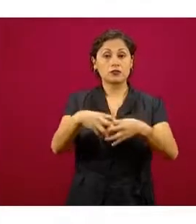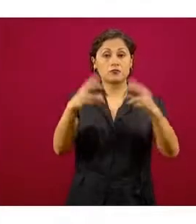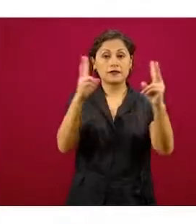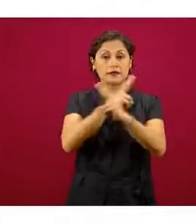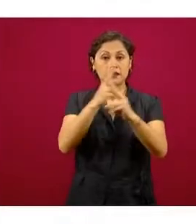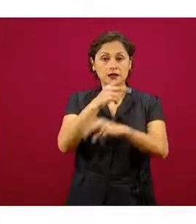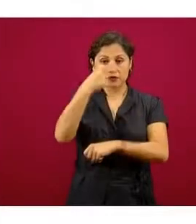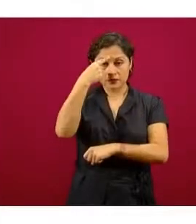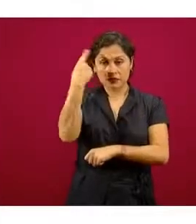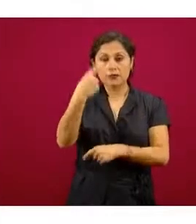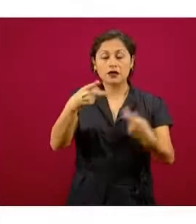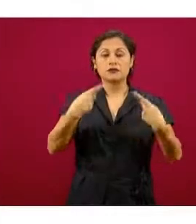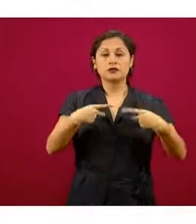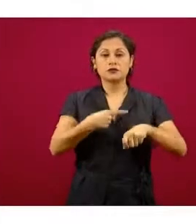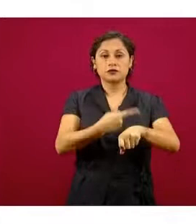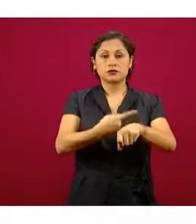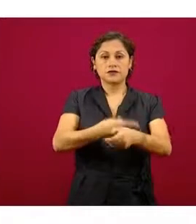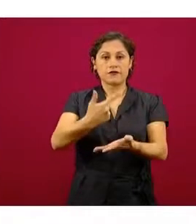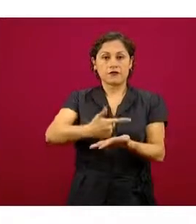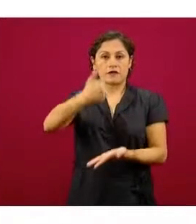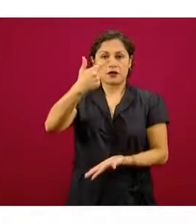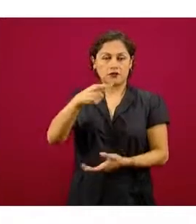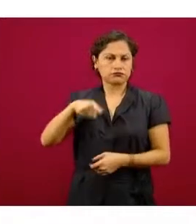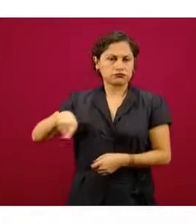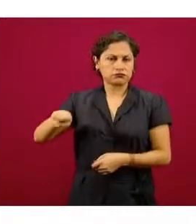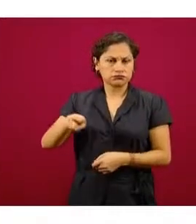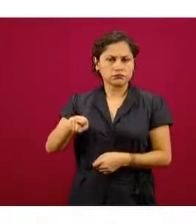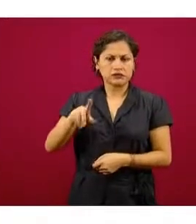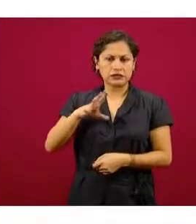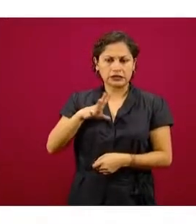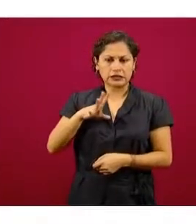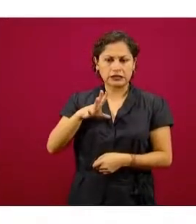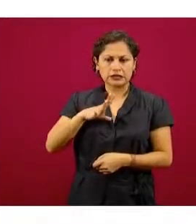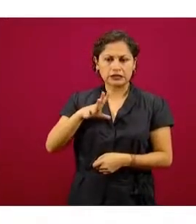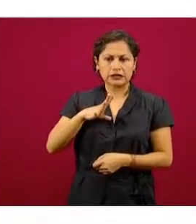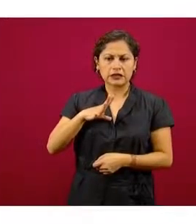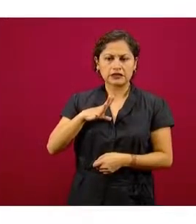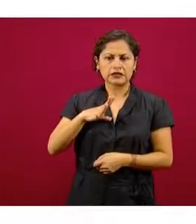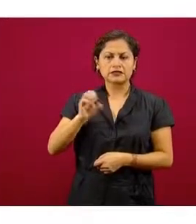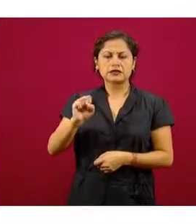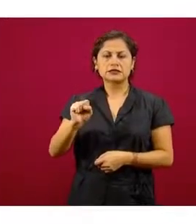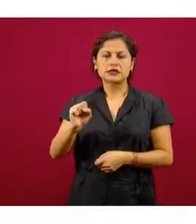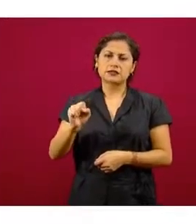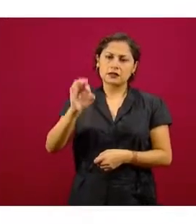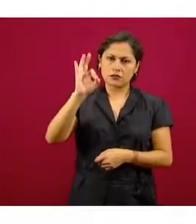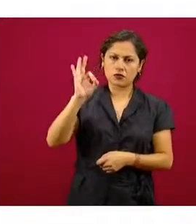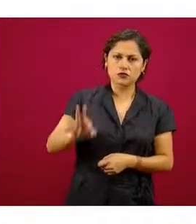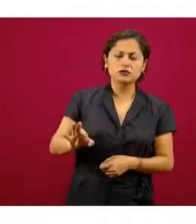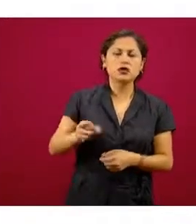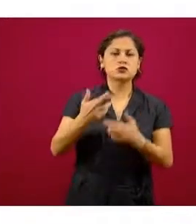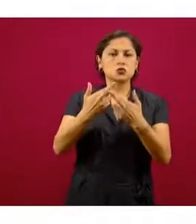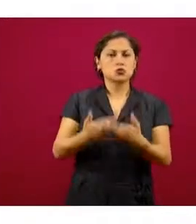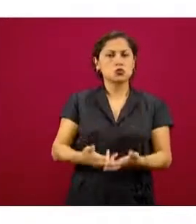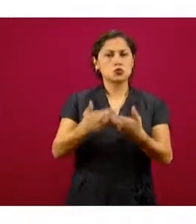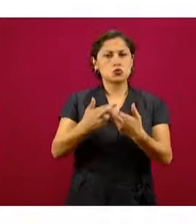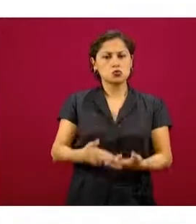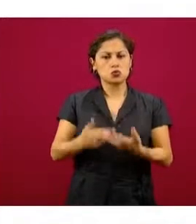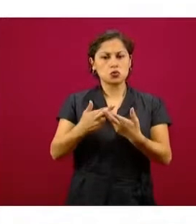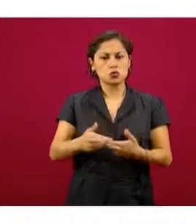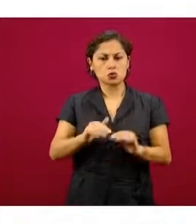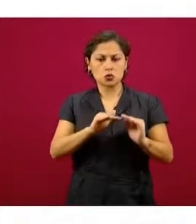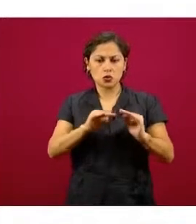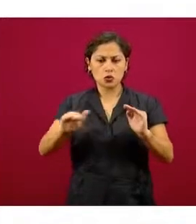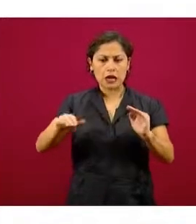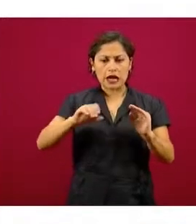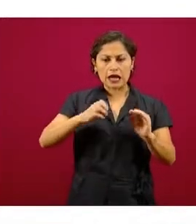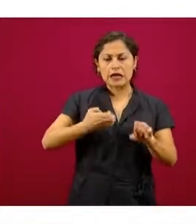todas tienen más del 30%, inclusive se acercan a un casi 40% o más en la mayoría de